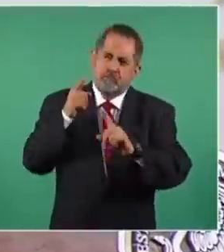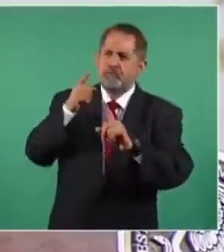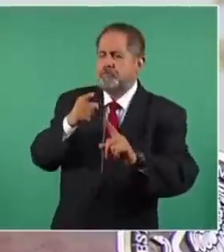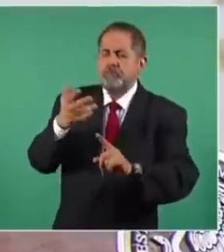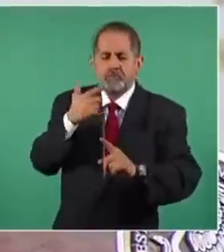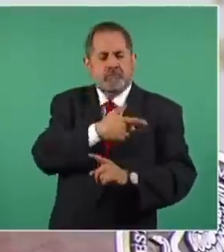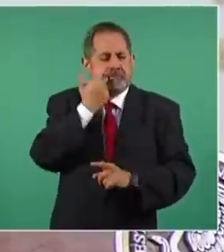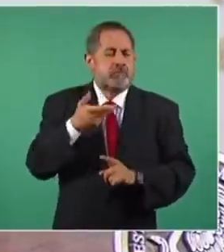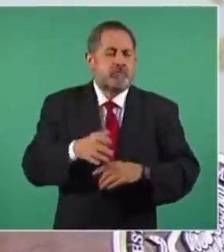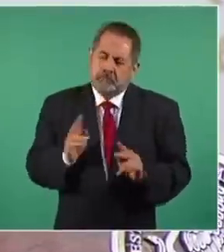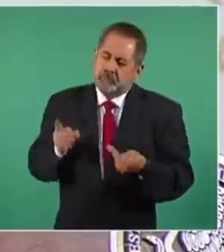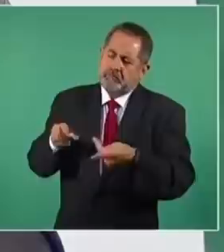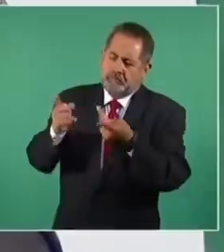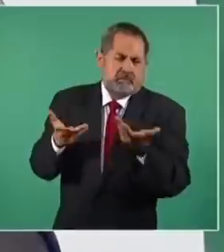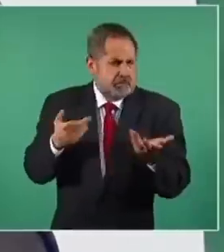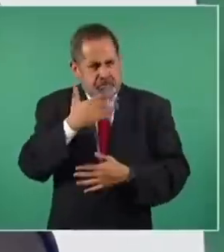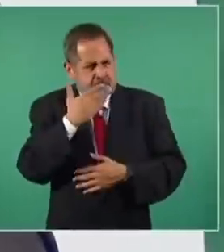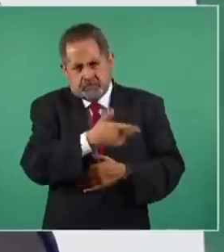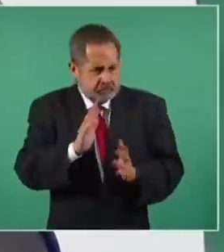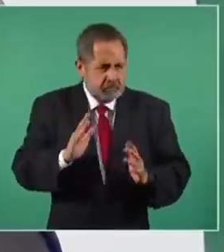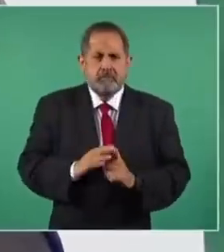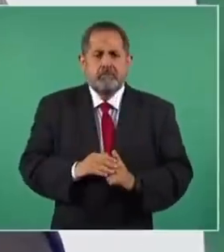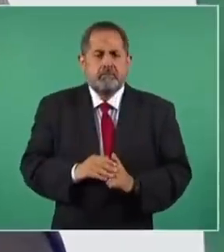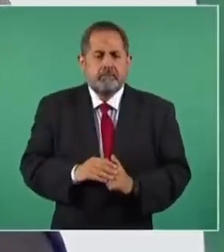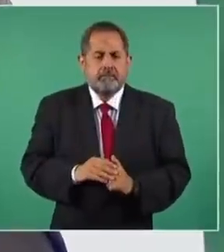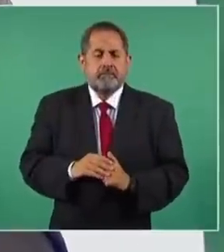misión? Vender.